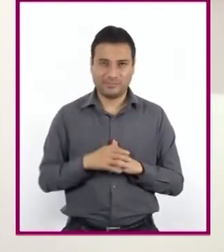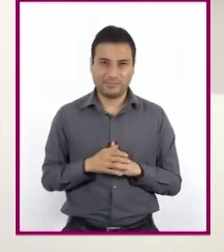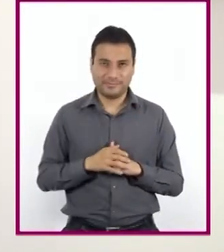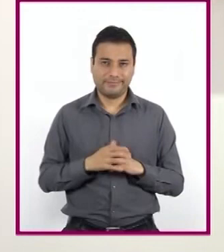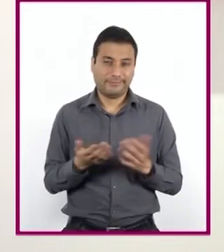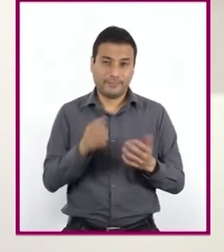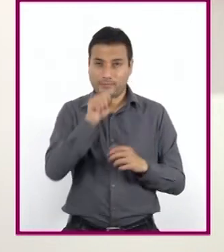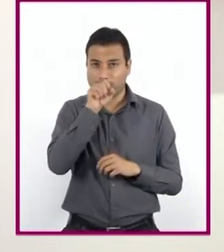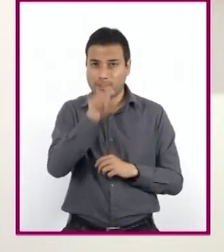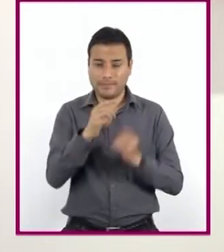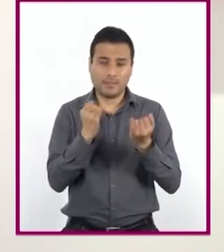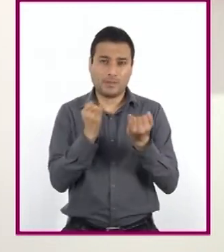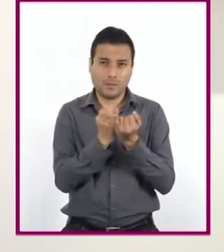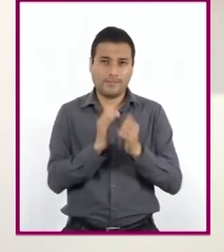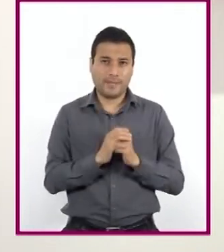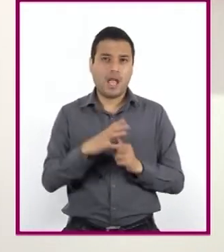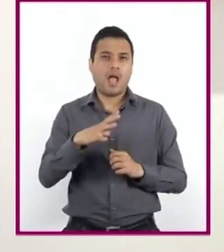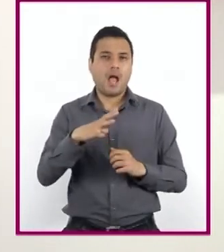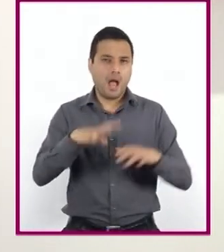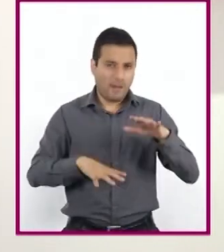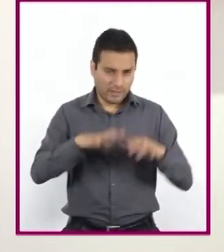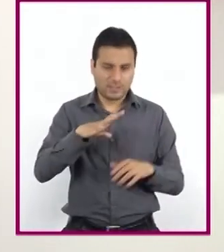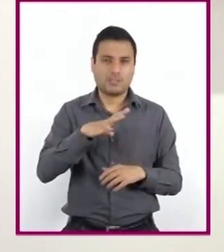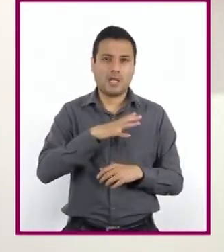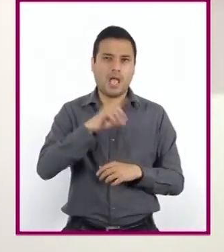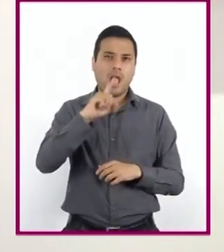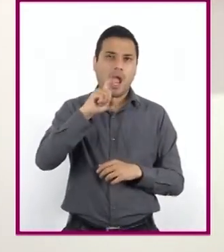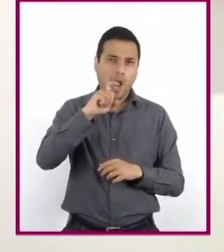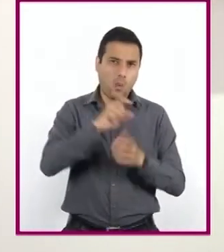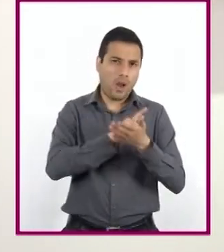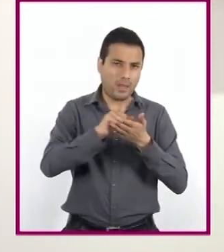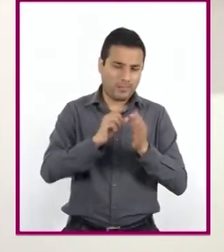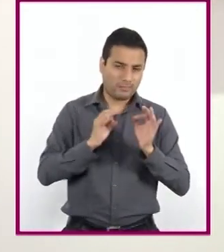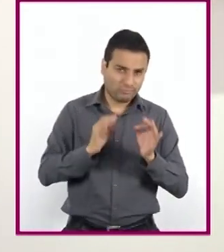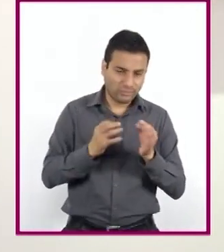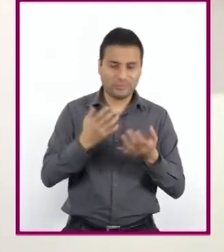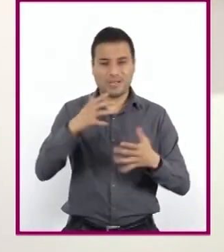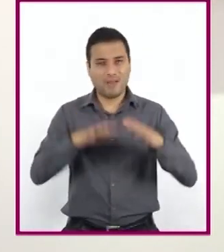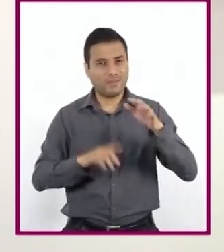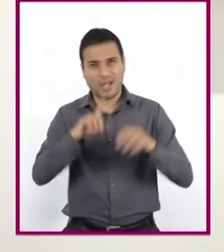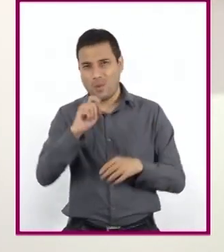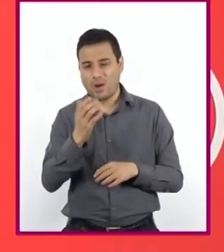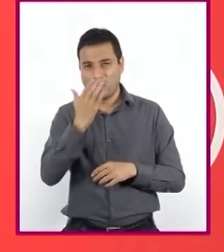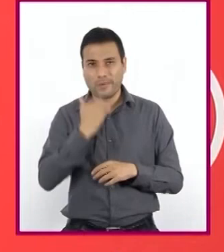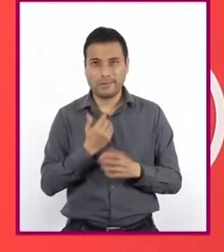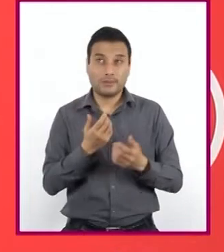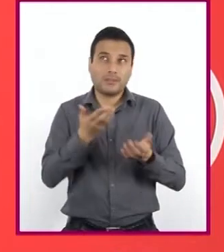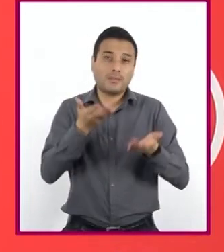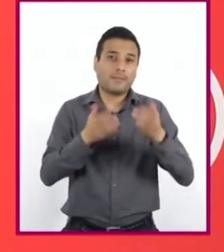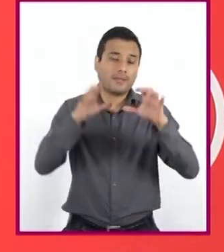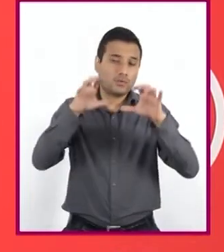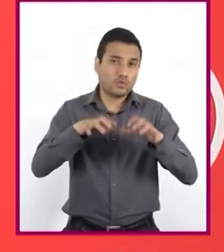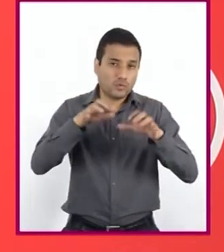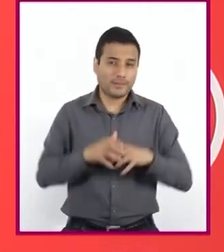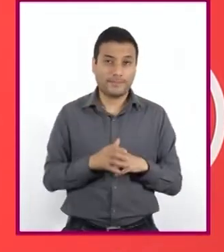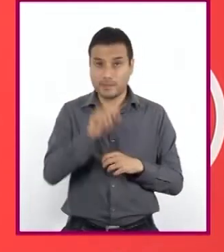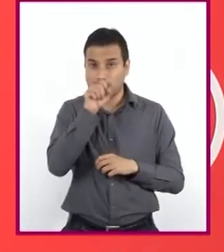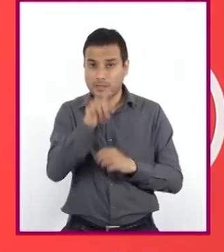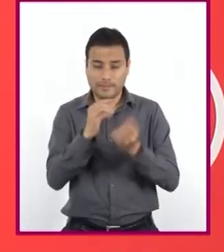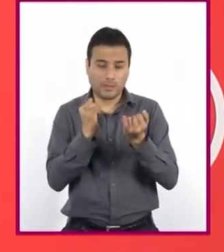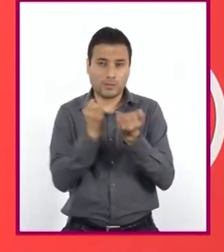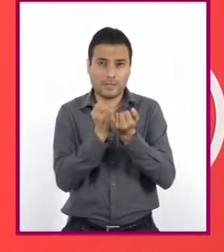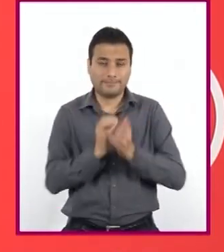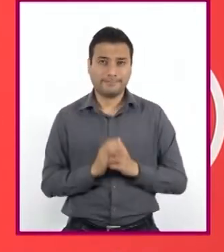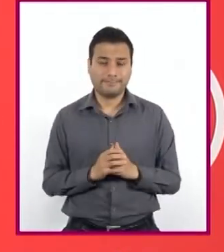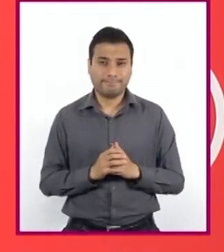en diferentes años, dependiendo de las condiciones climáticas globales. De igual forma,